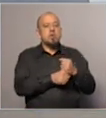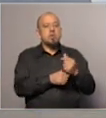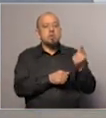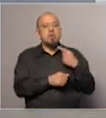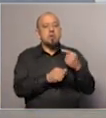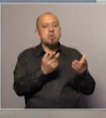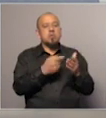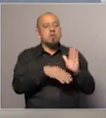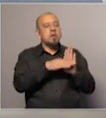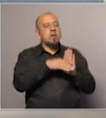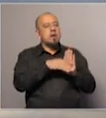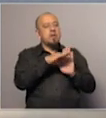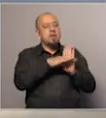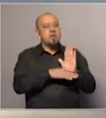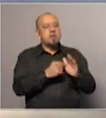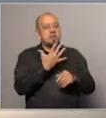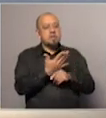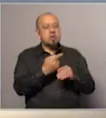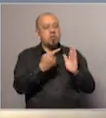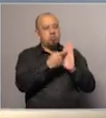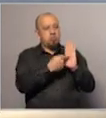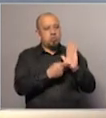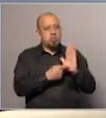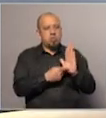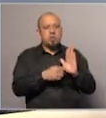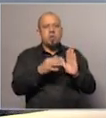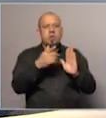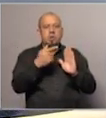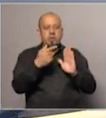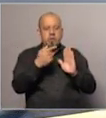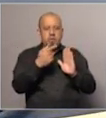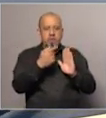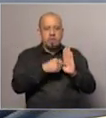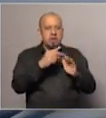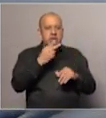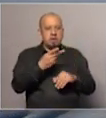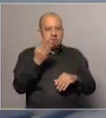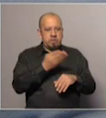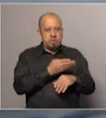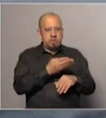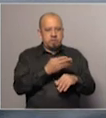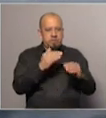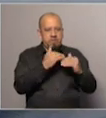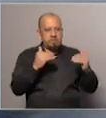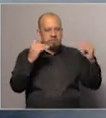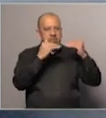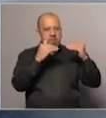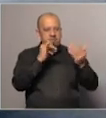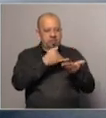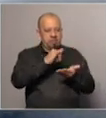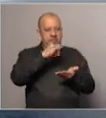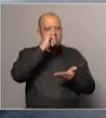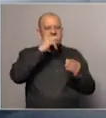hablabas de una plataforma en aquel momento de cinco puntos que ha reivindicado una vez más el 2 por ciento la unificación de la tasa de interés para